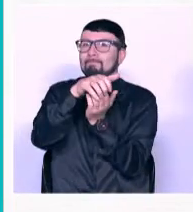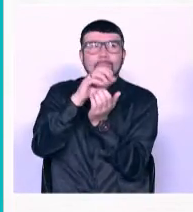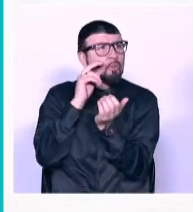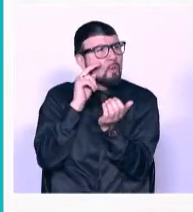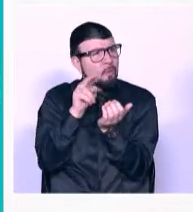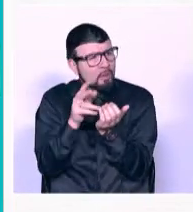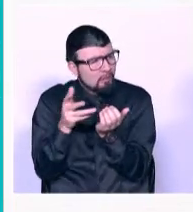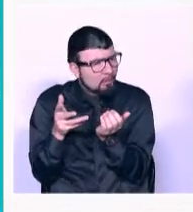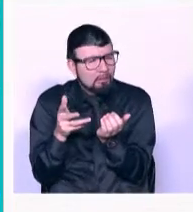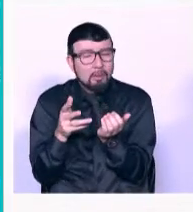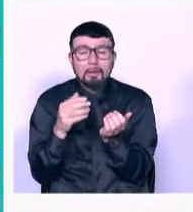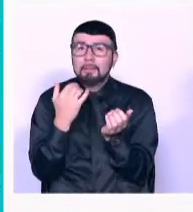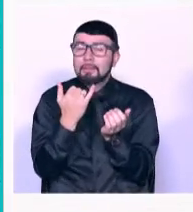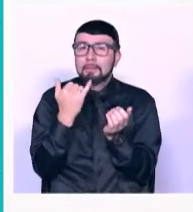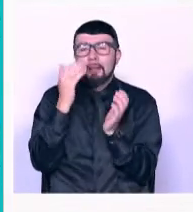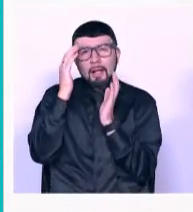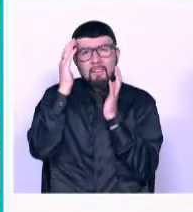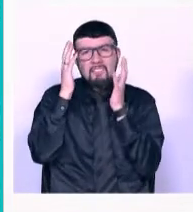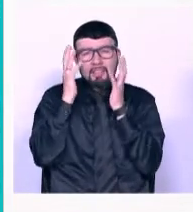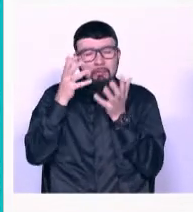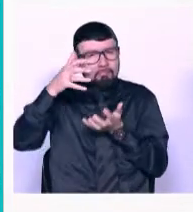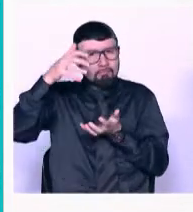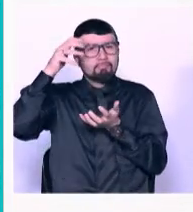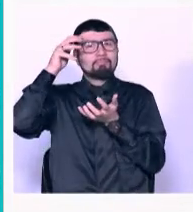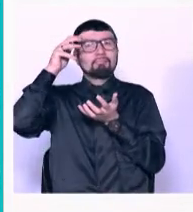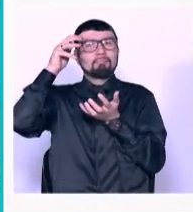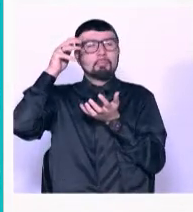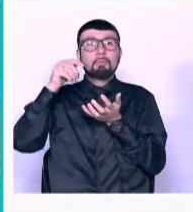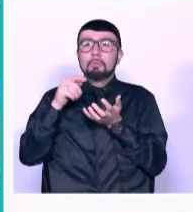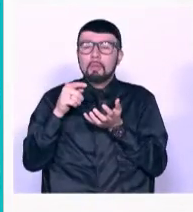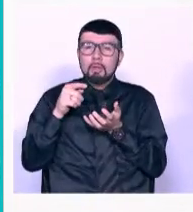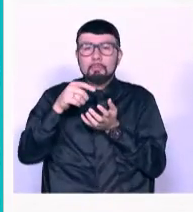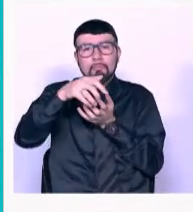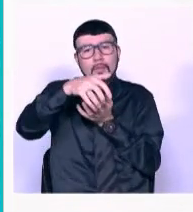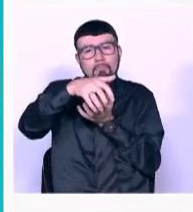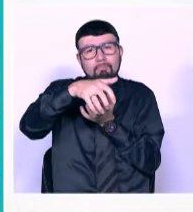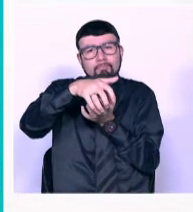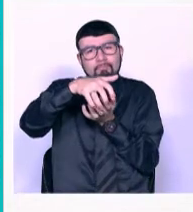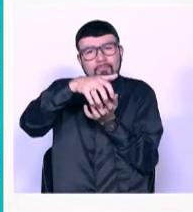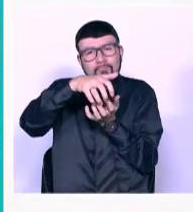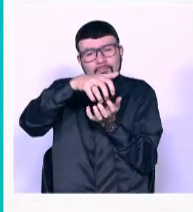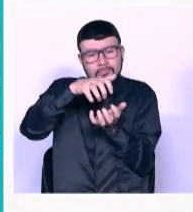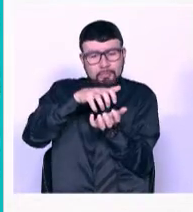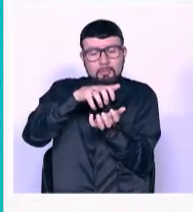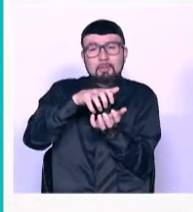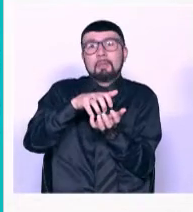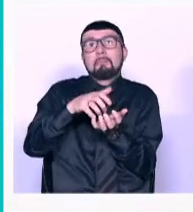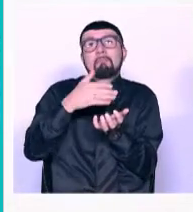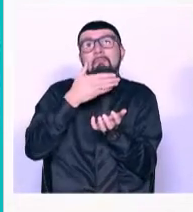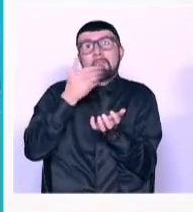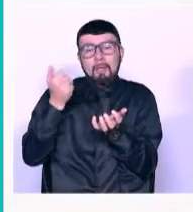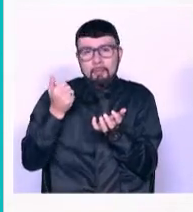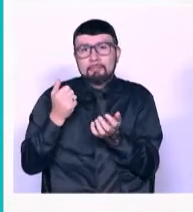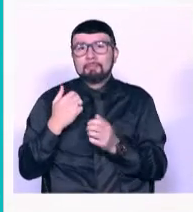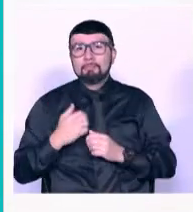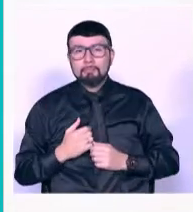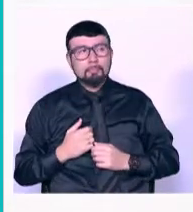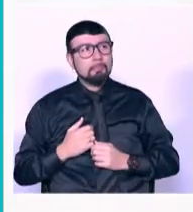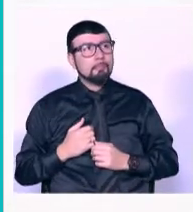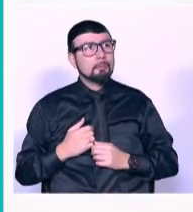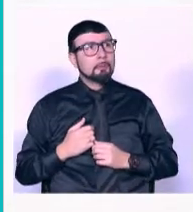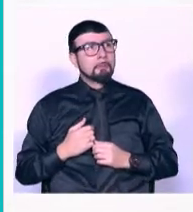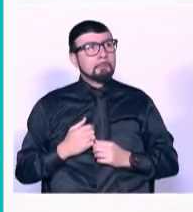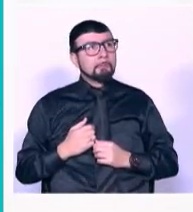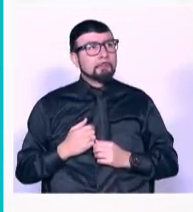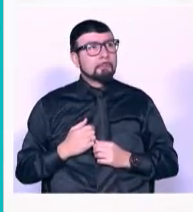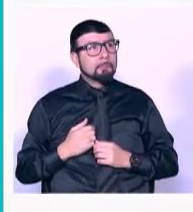radiadita y la cabeza muy hacia atrás. A esta paciente se le descruzó la mordida y mejoró mucho también su postura. Es